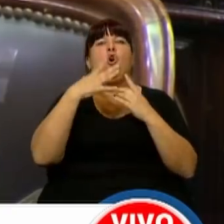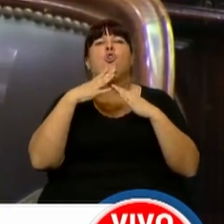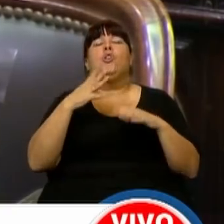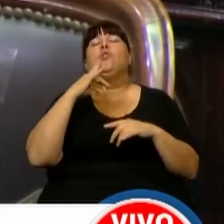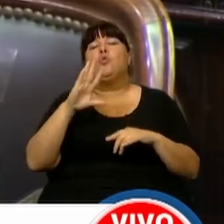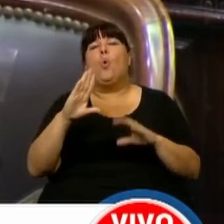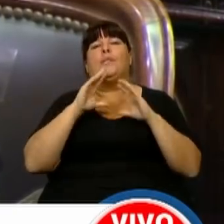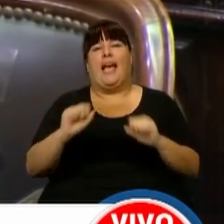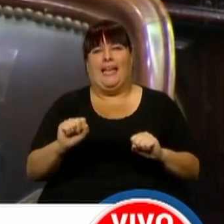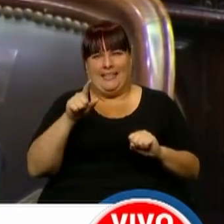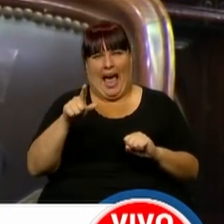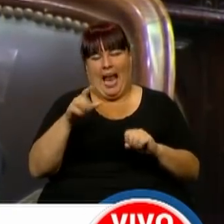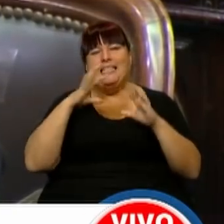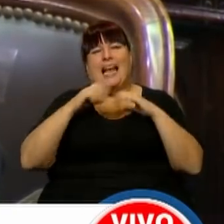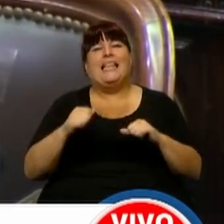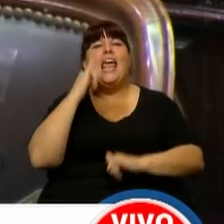subsecretaria, una secretaria,